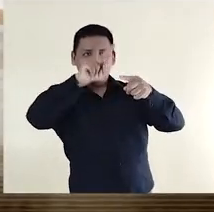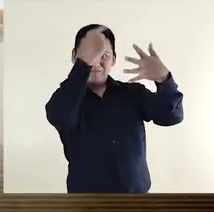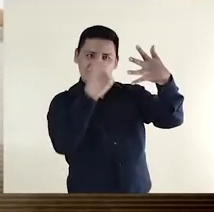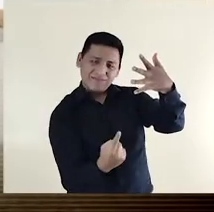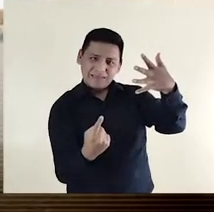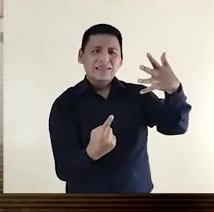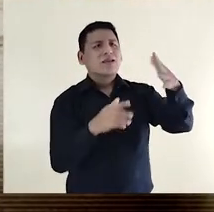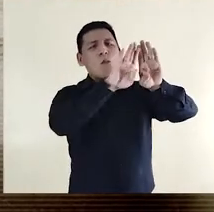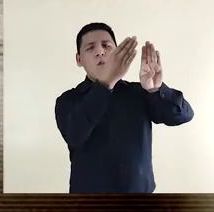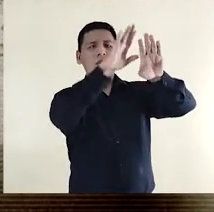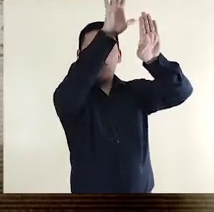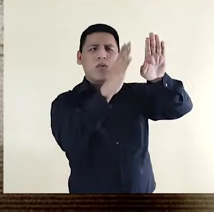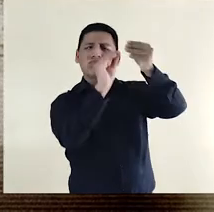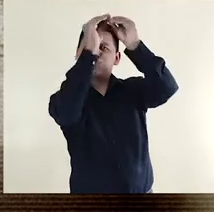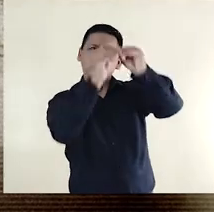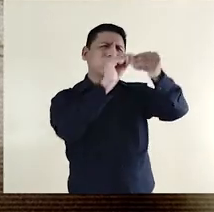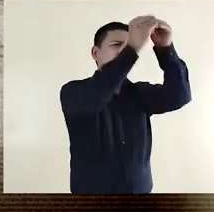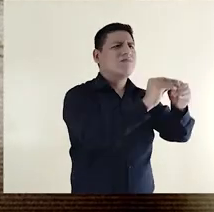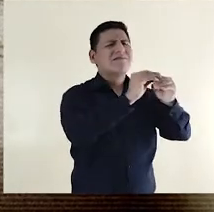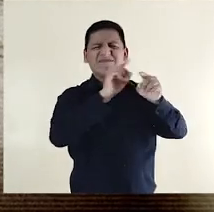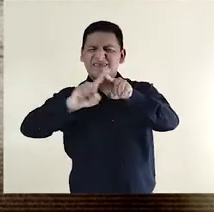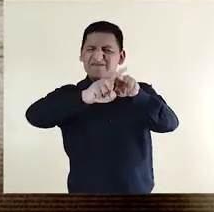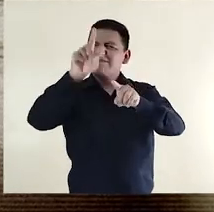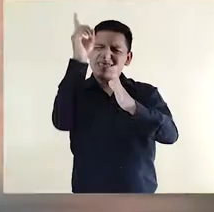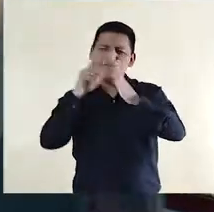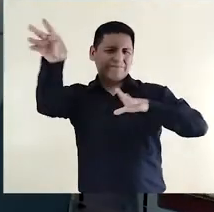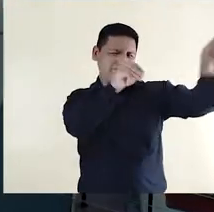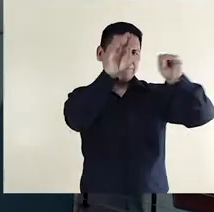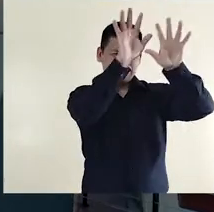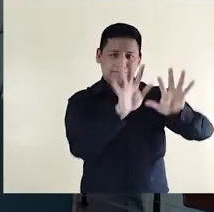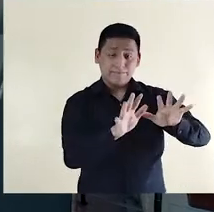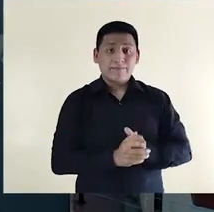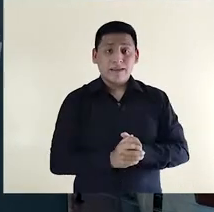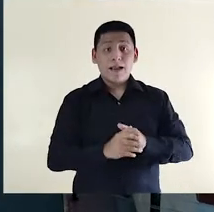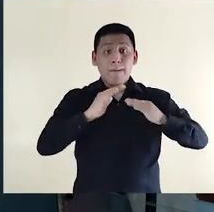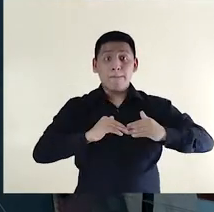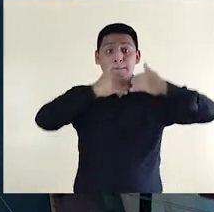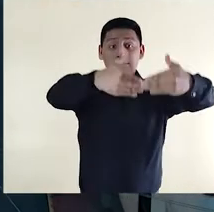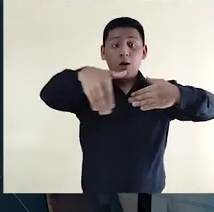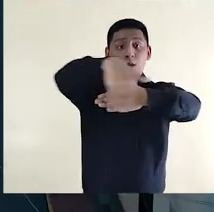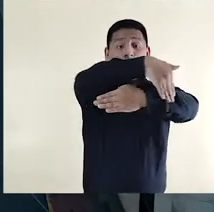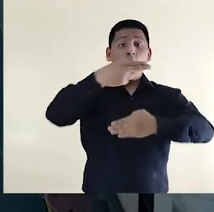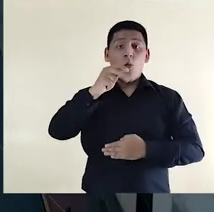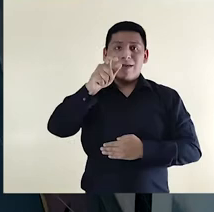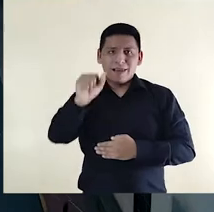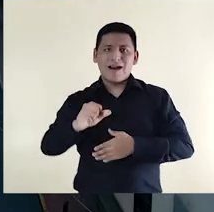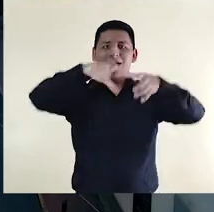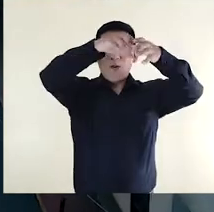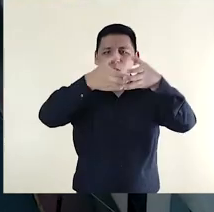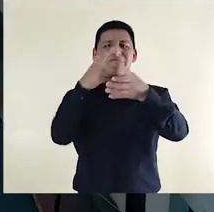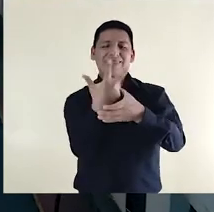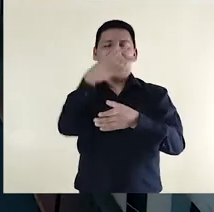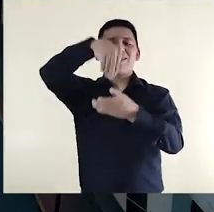su portada con tantas remodelaciones es una mezcla de estilos. En la parte posterior, hacia el jirón Huanta, hay tres orbes con